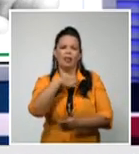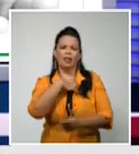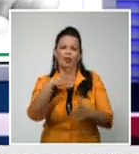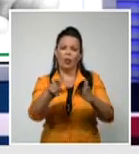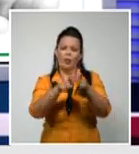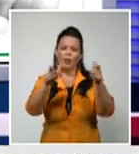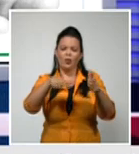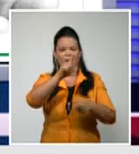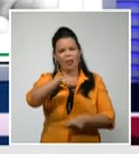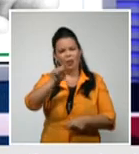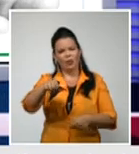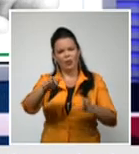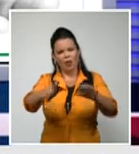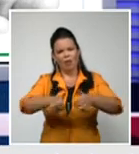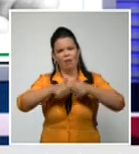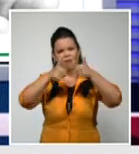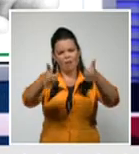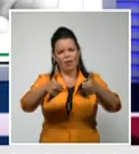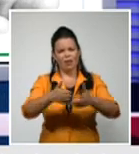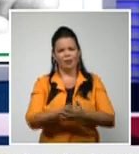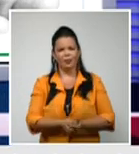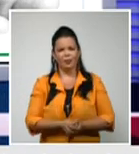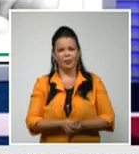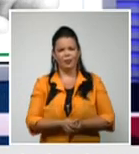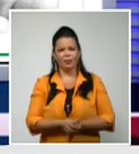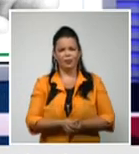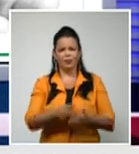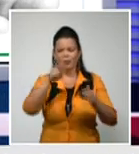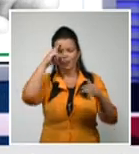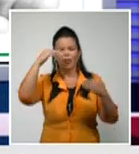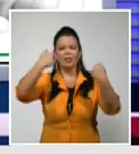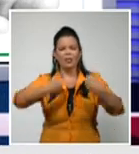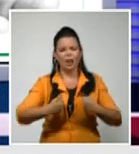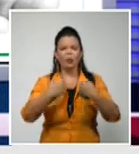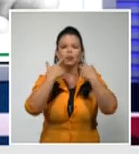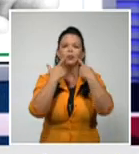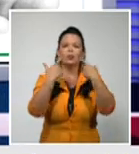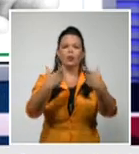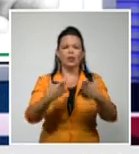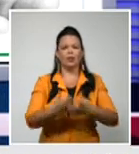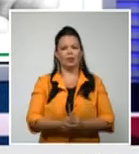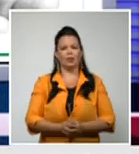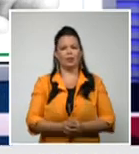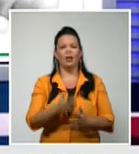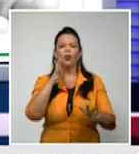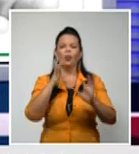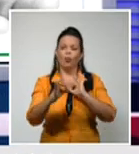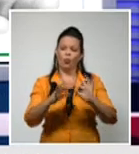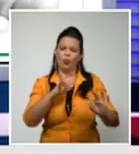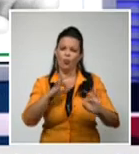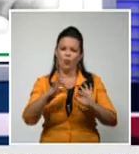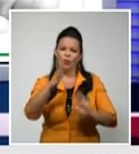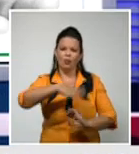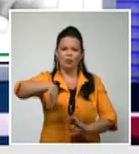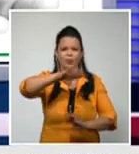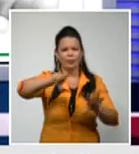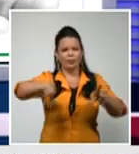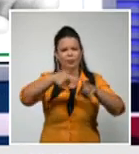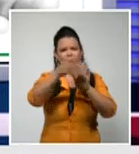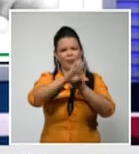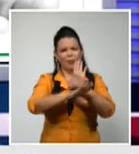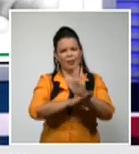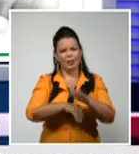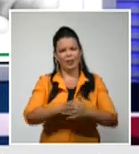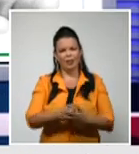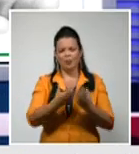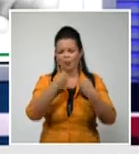recuperados si resultáramos positivos, pero también saludables, que eso es muy importante también para someternos a esa vacunación que con mucha esperanza todos esperamos. Gracias a